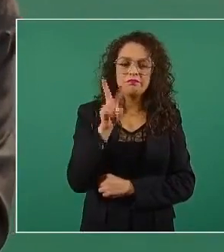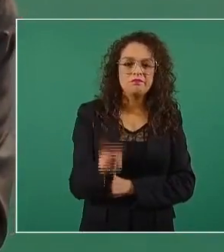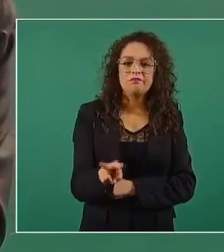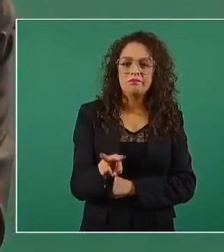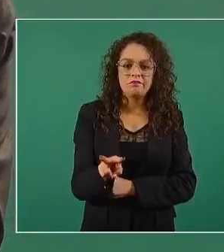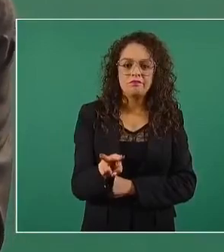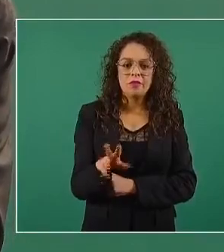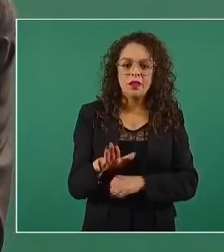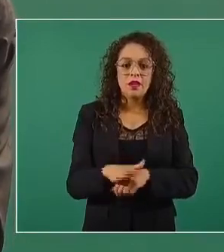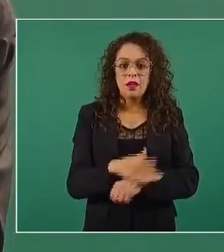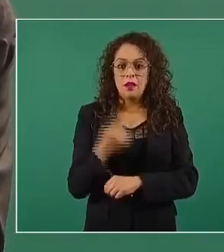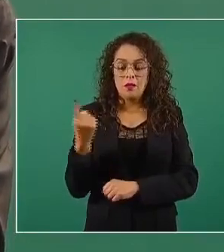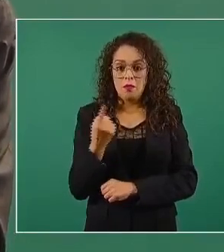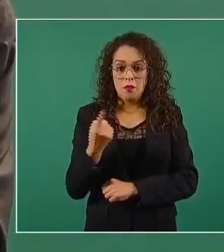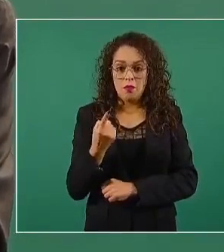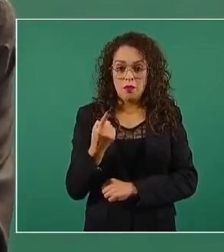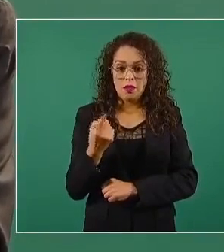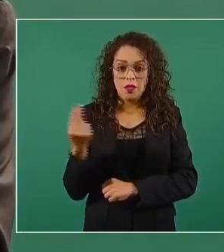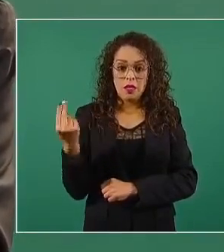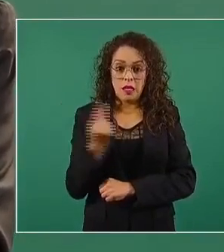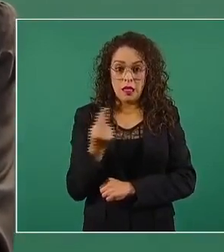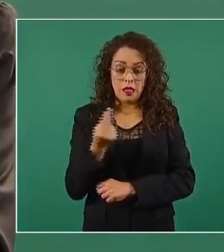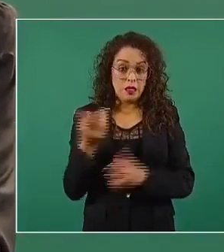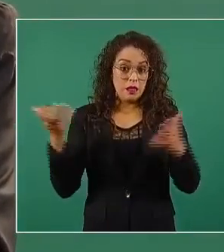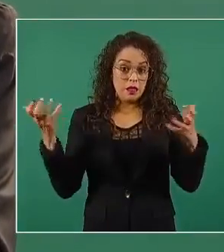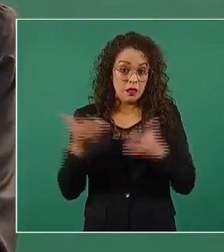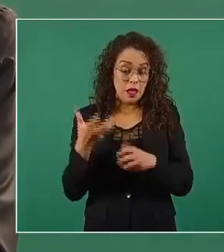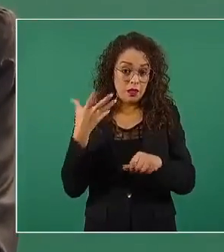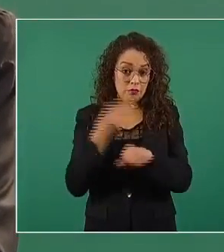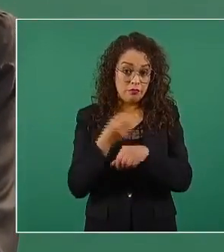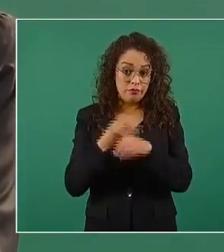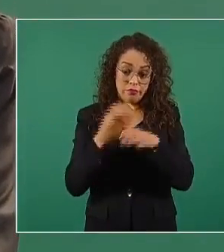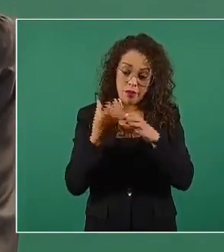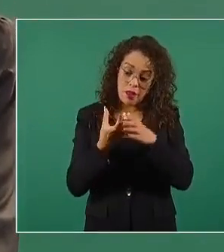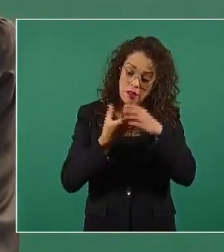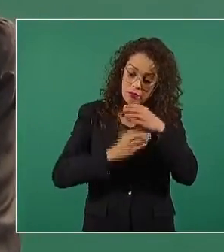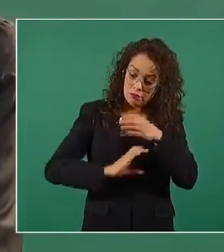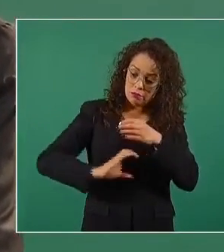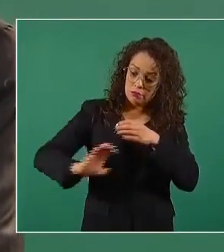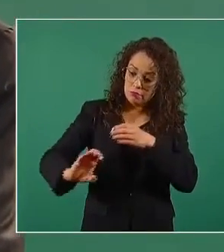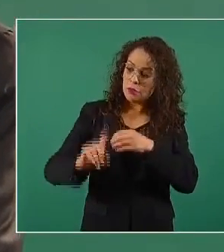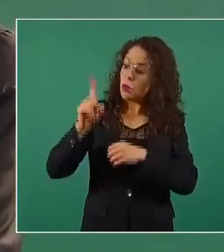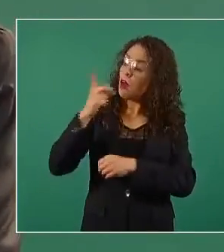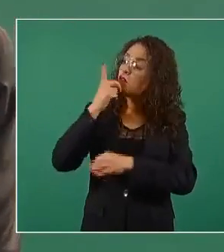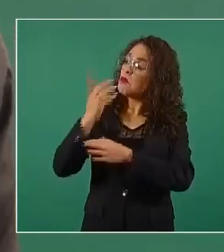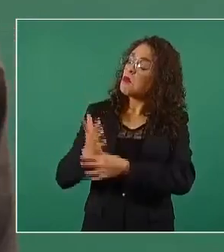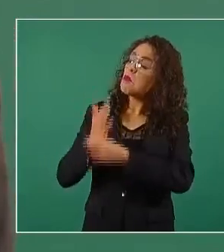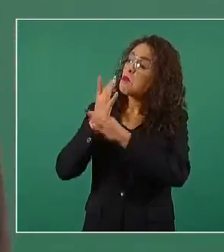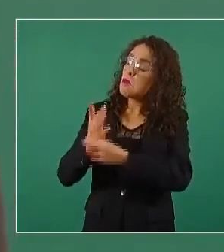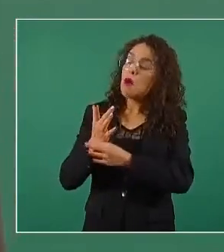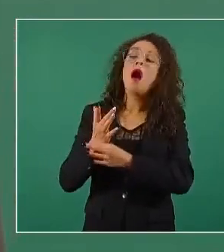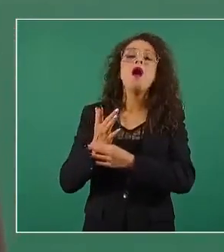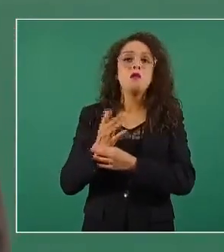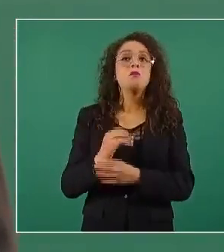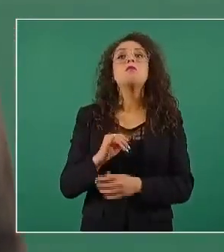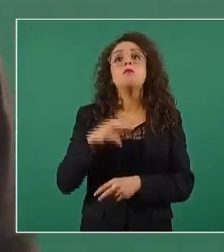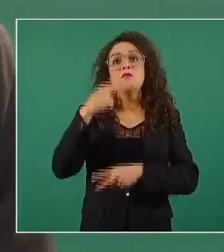los gasoductos argumentaron o usaron como pretexto de que se iban a construir